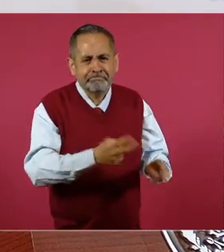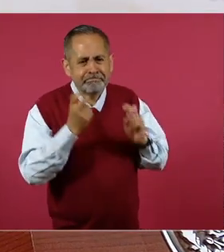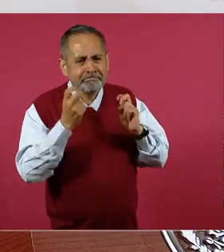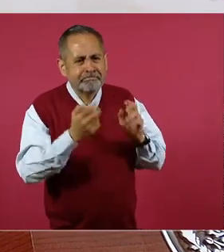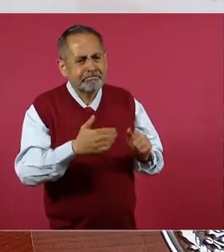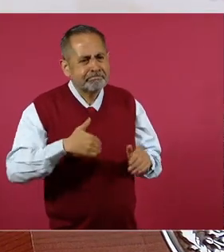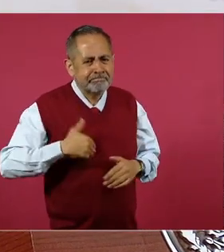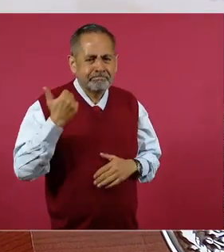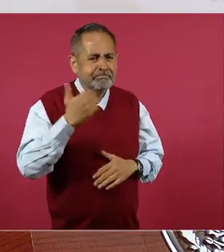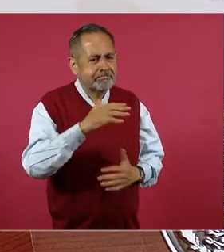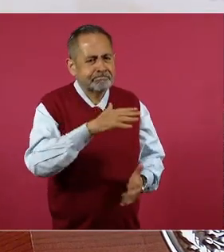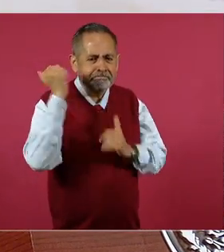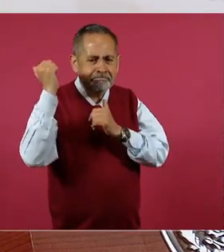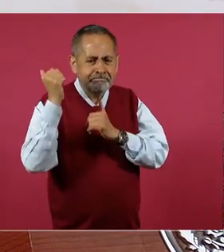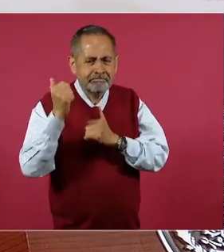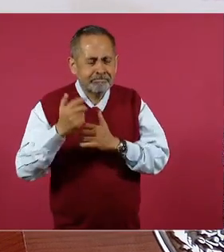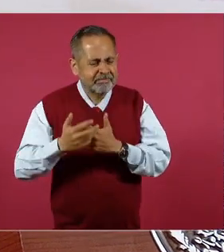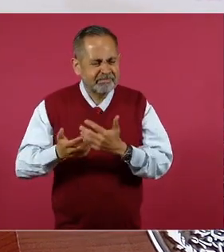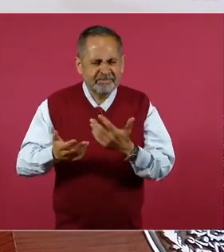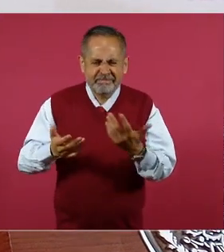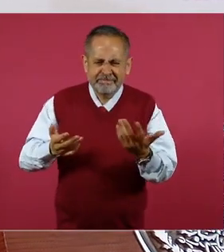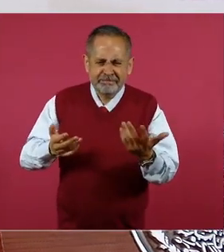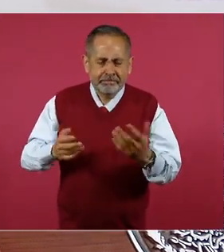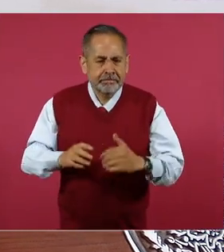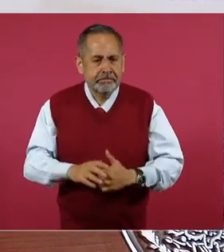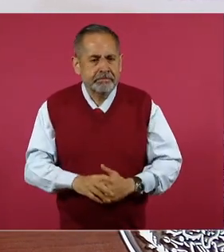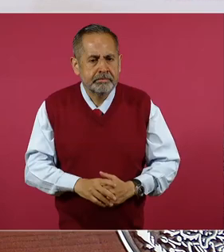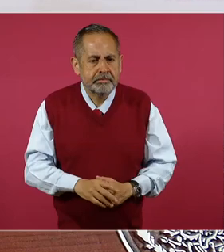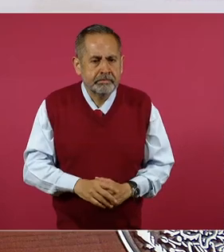Y cuando se les pide